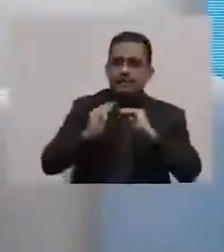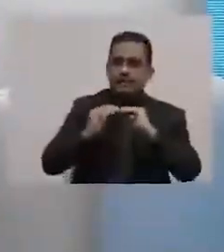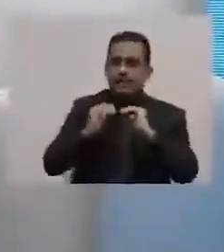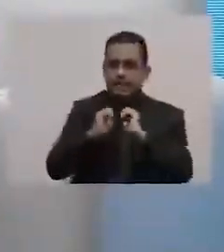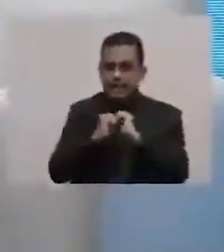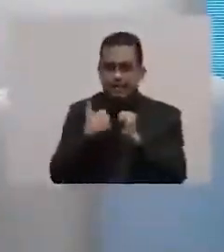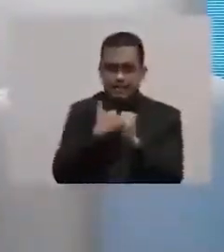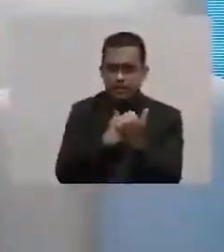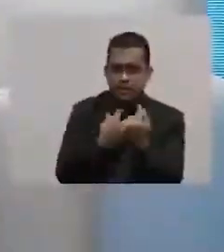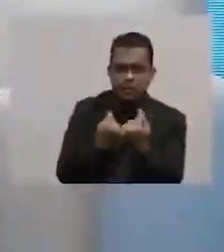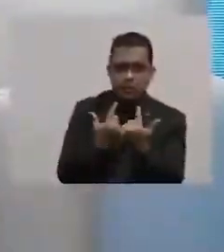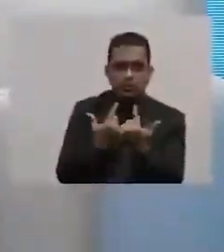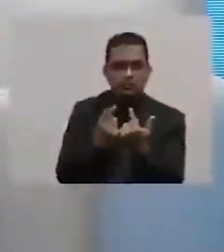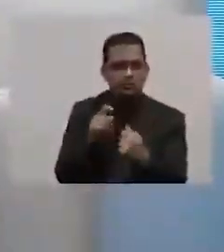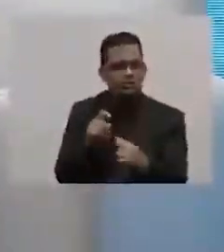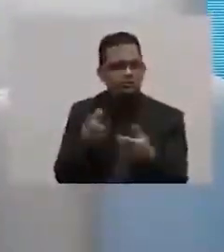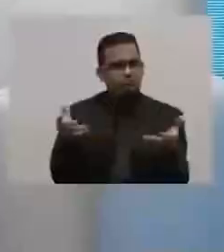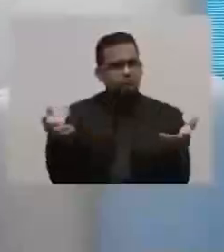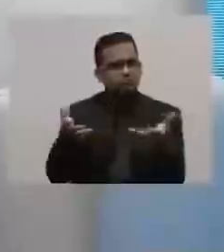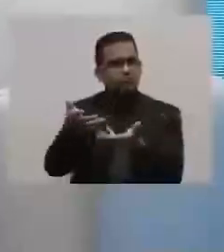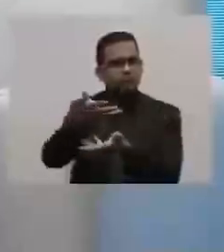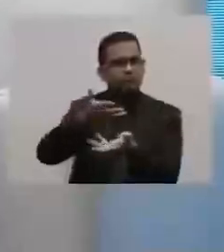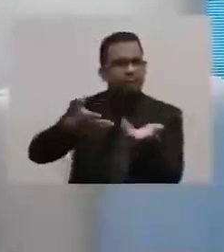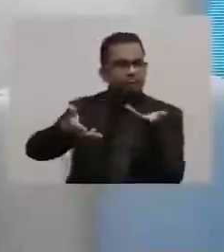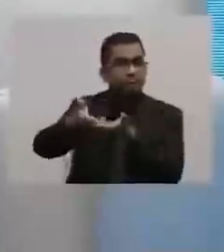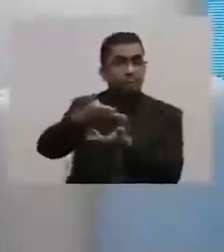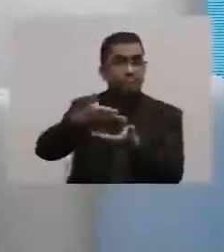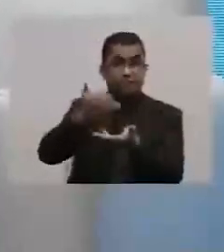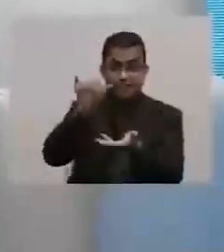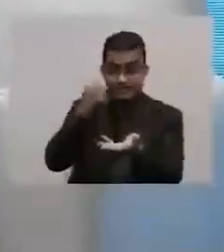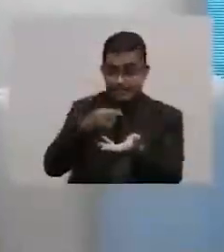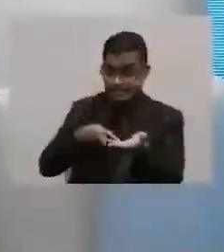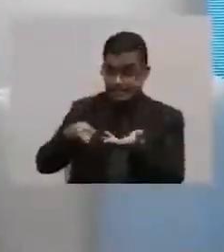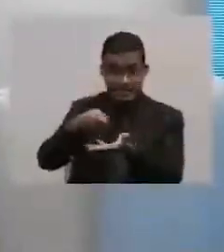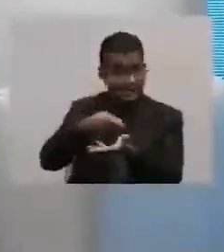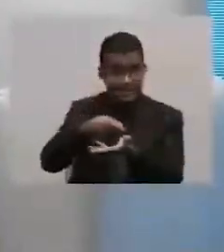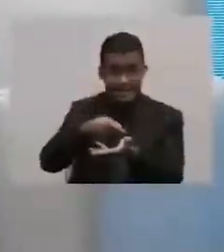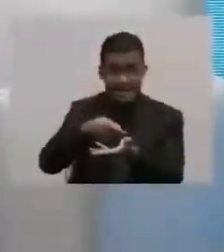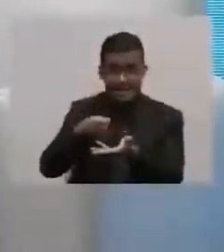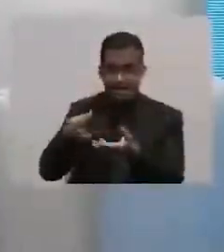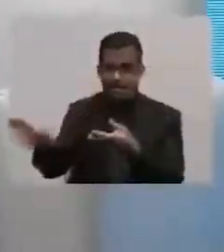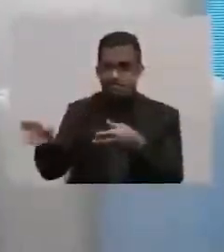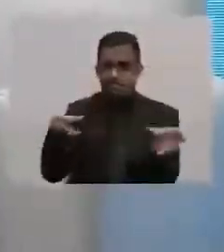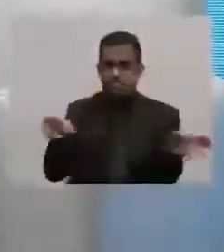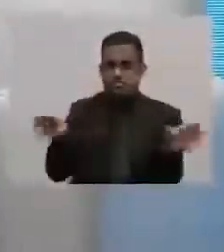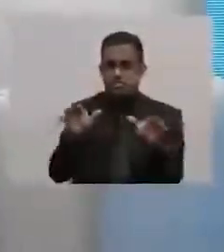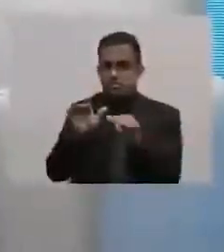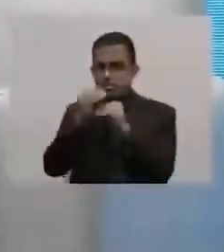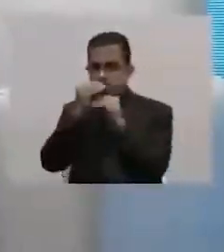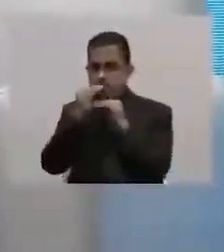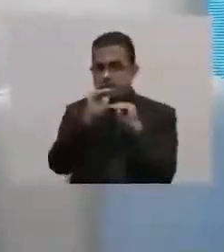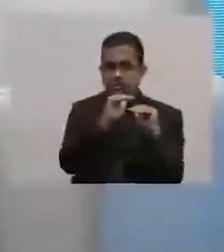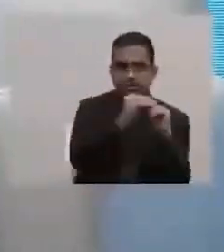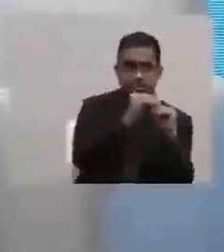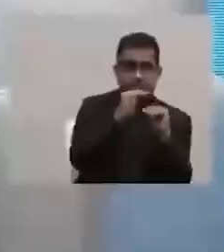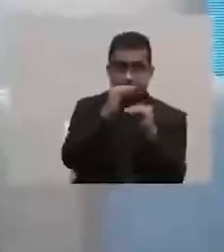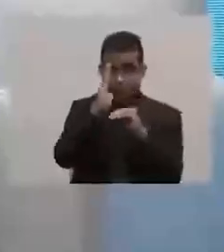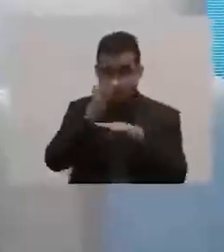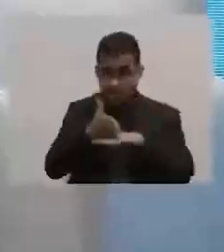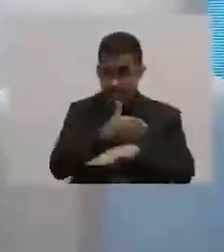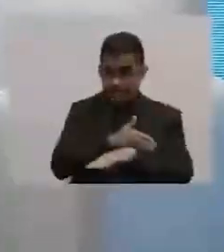queremos conformar. Por tanto, yo pienso que mientras eso no se haga, difícilmente avancemos lo suficiente en esta